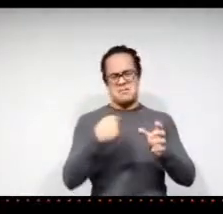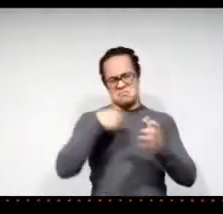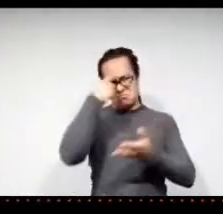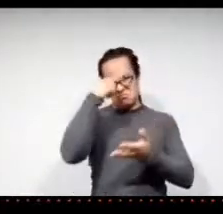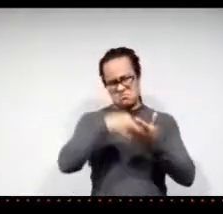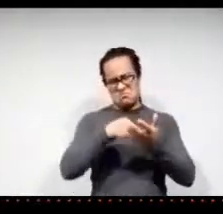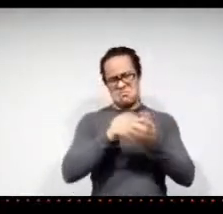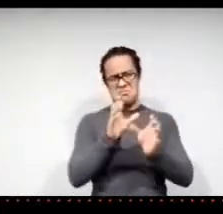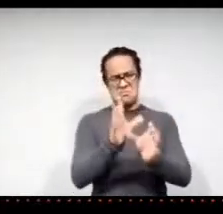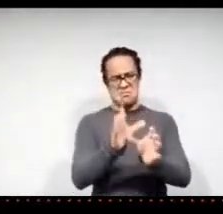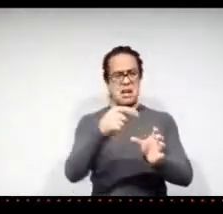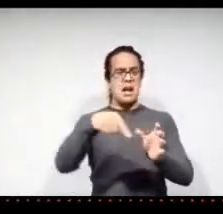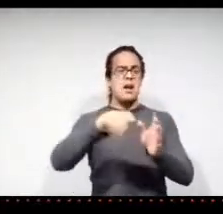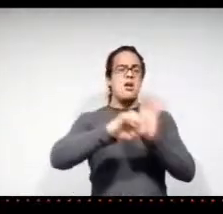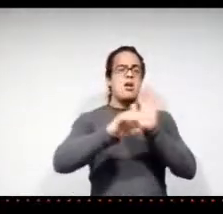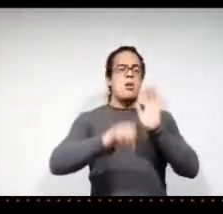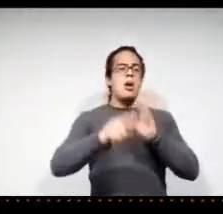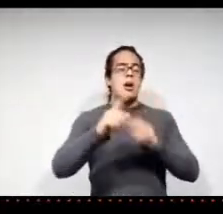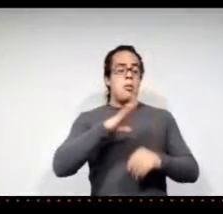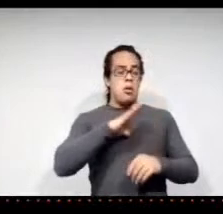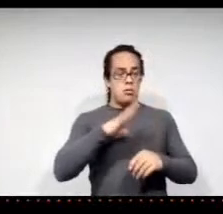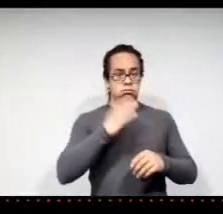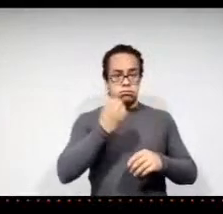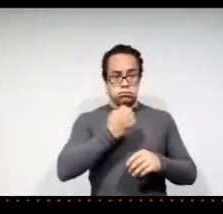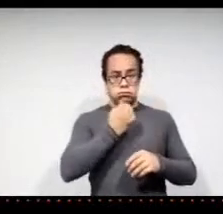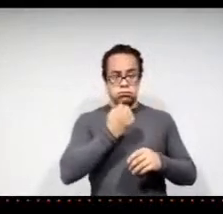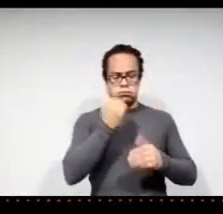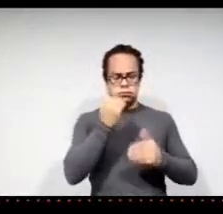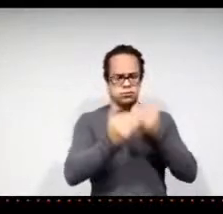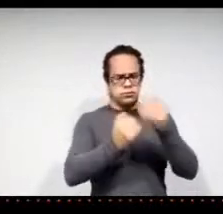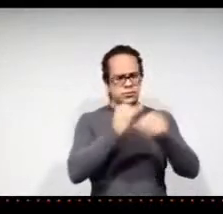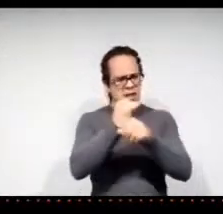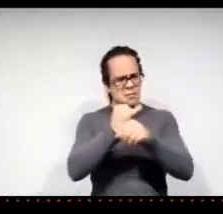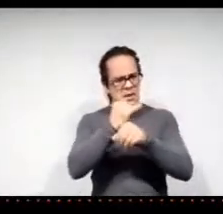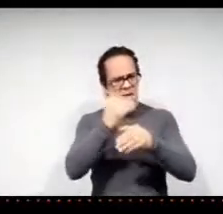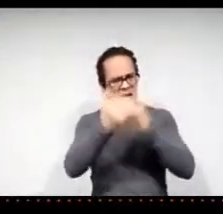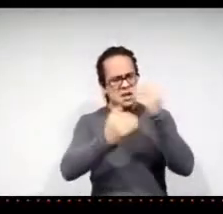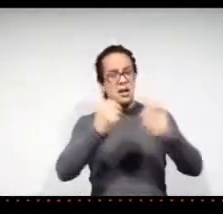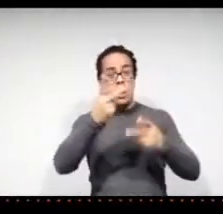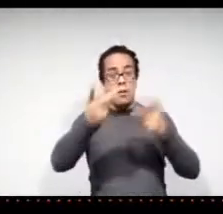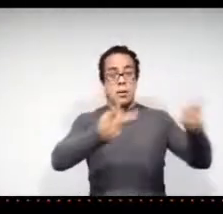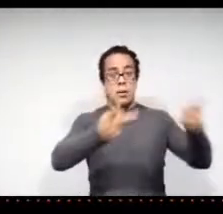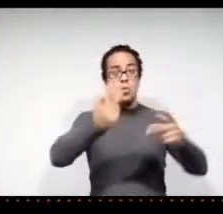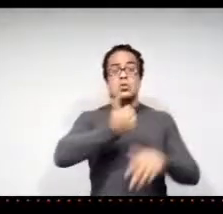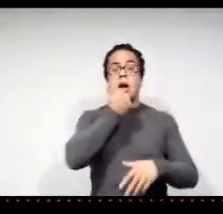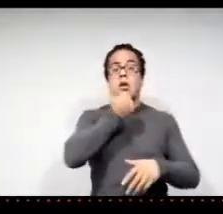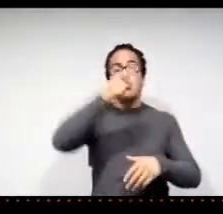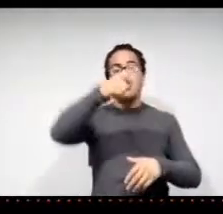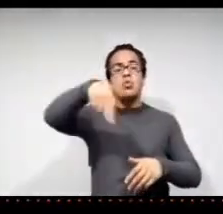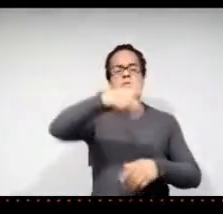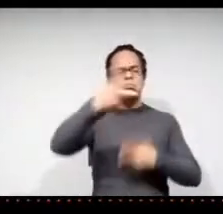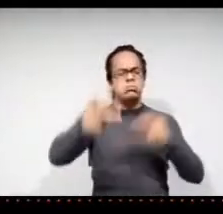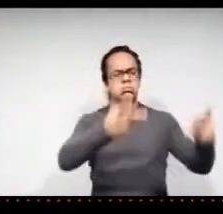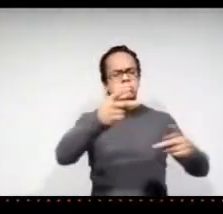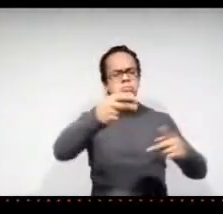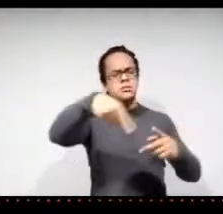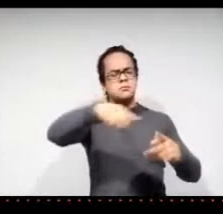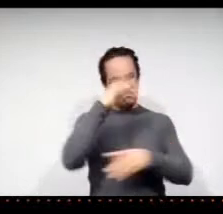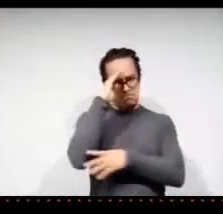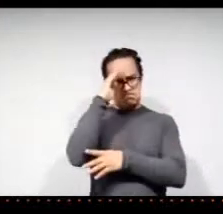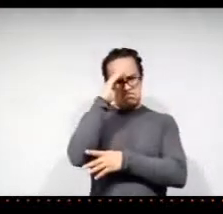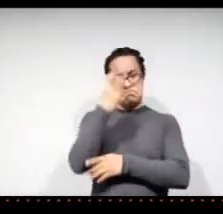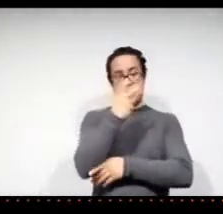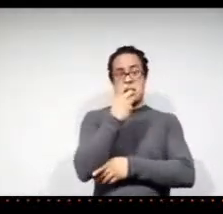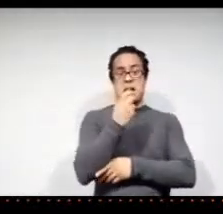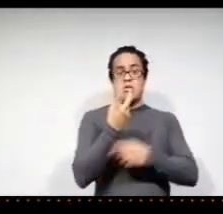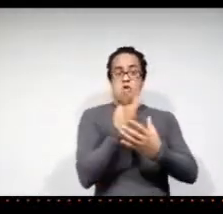respaldan algunos de los estudios que hemos hecho de satisfacción con los alumnos en el pasado, que quizás la educación híbrida, en donde parte